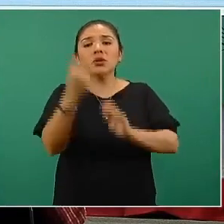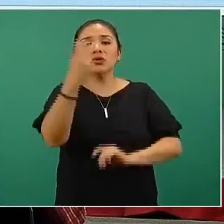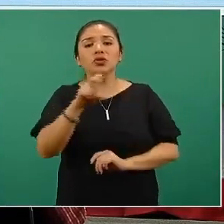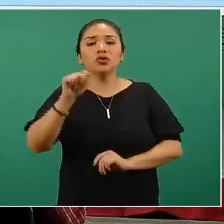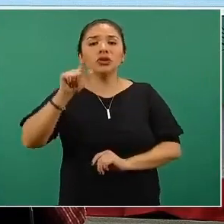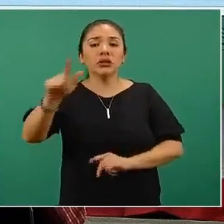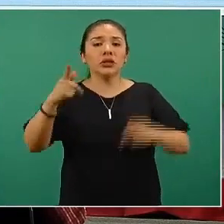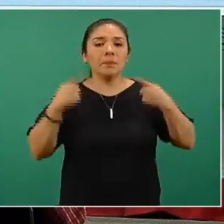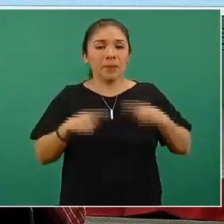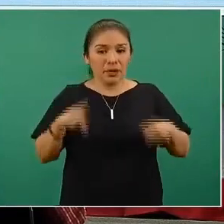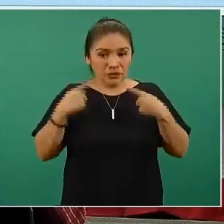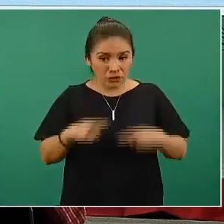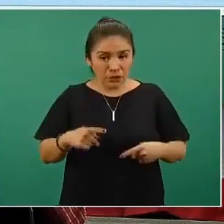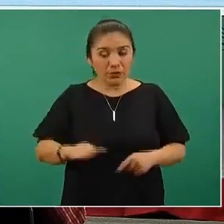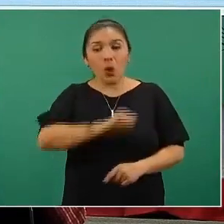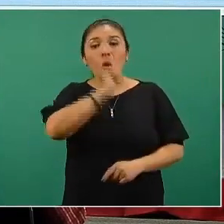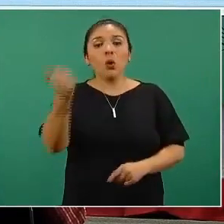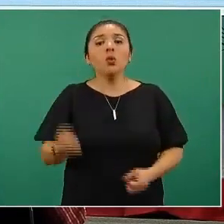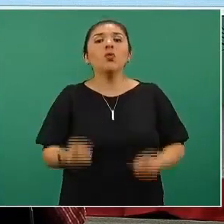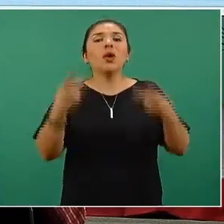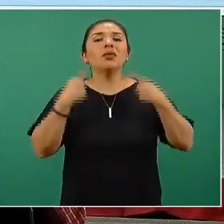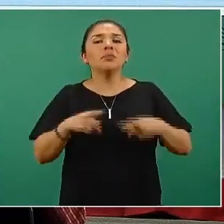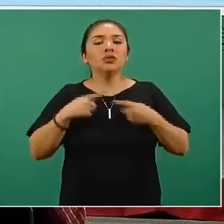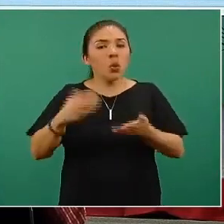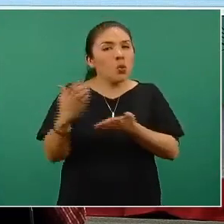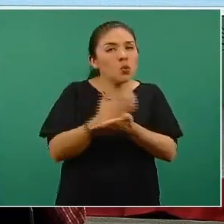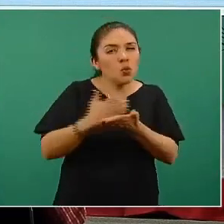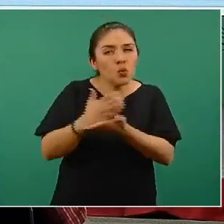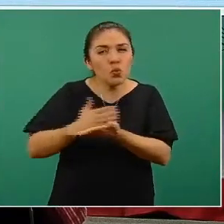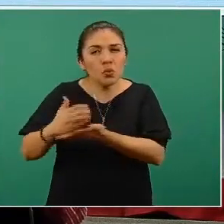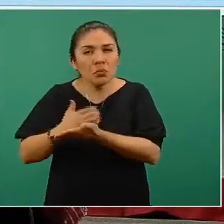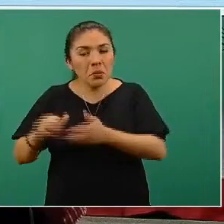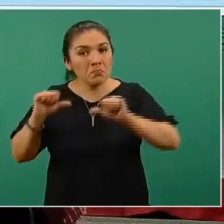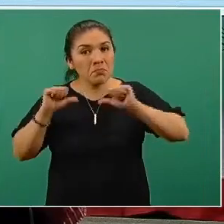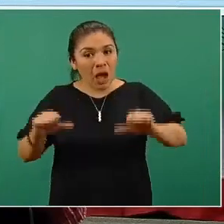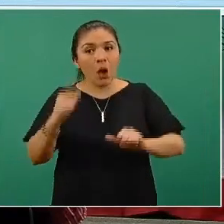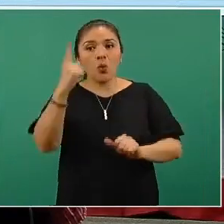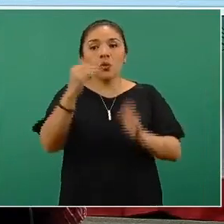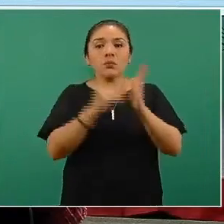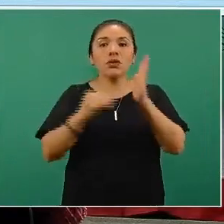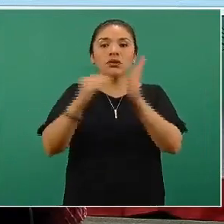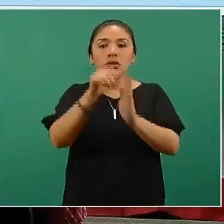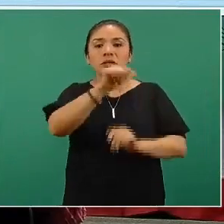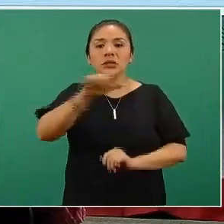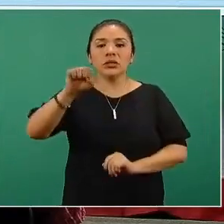2.314.287. Tenemos el total de personas recuperadas,